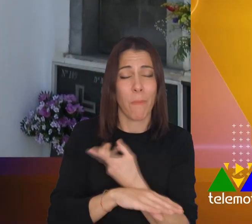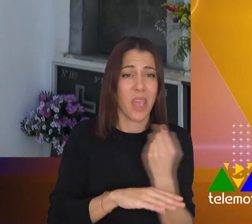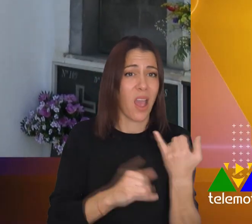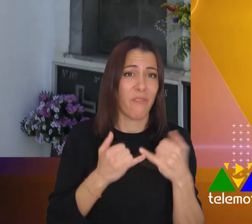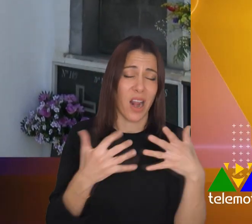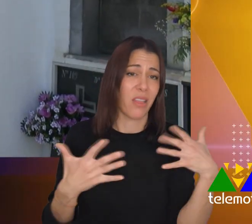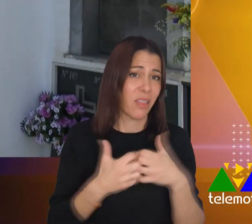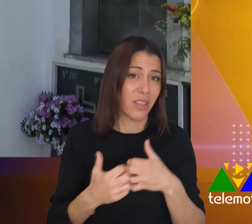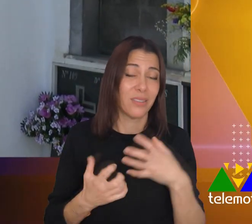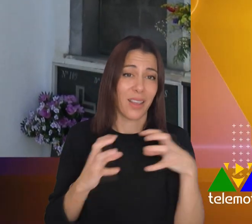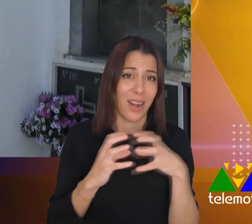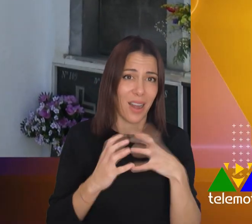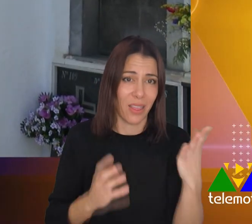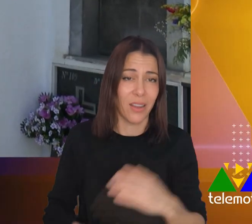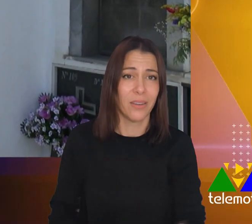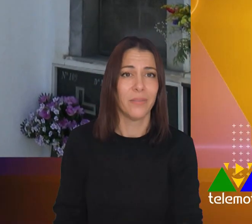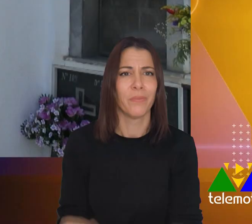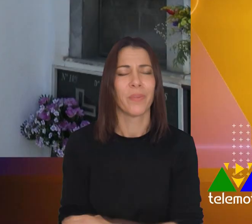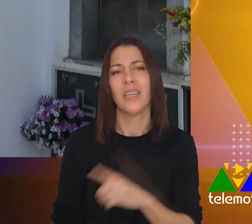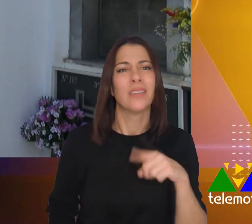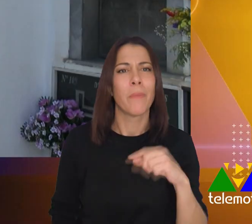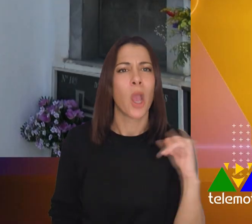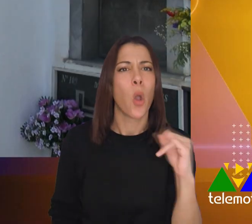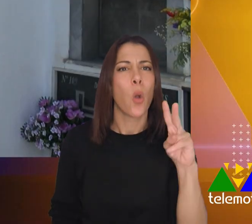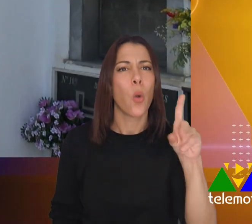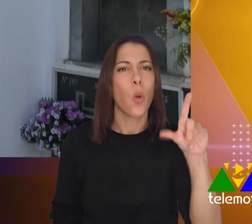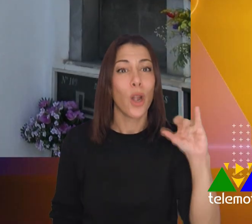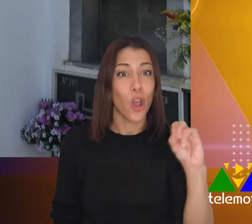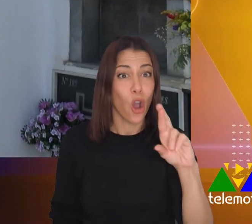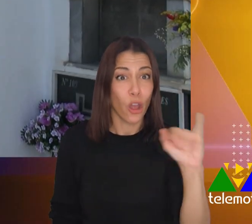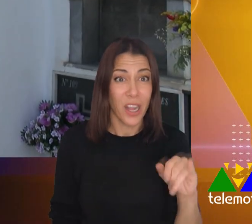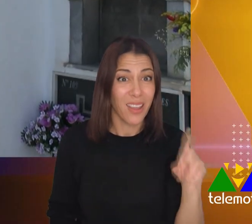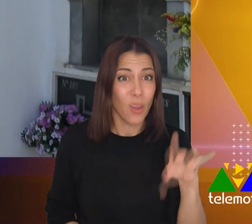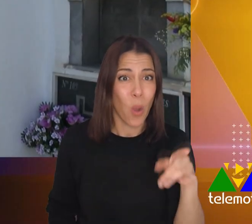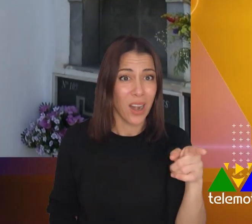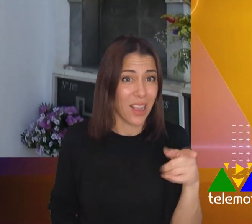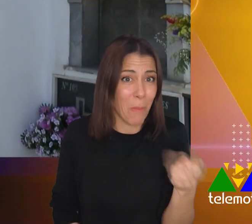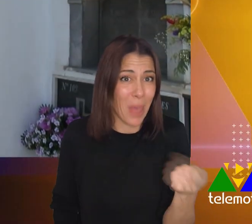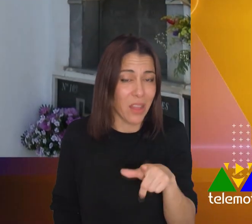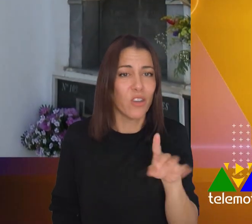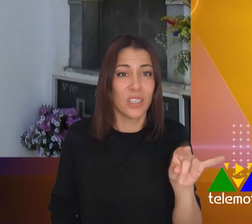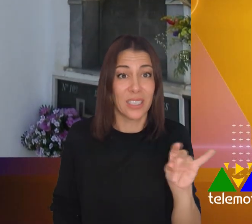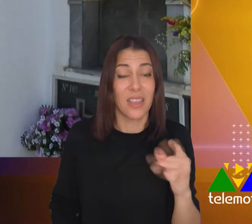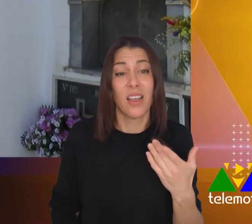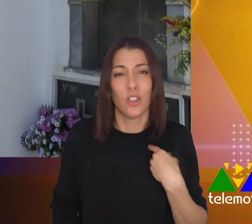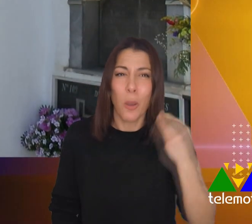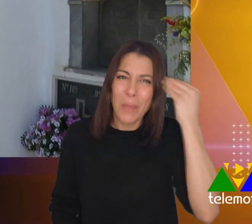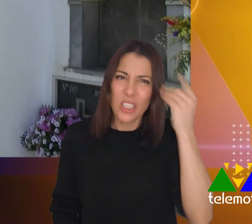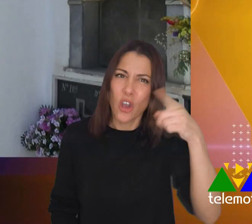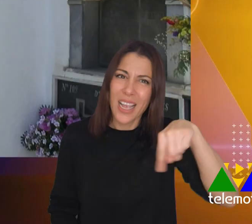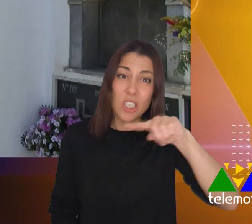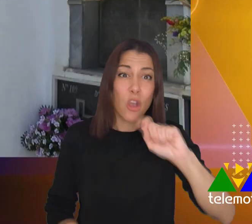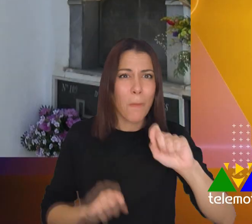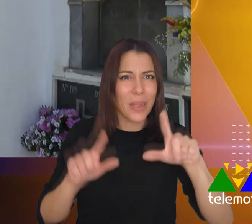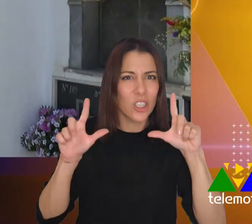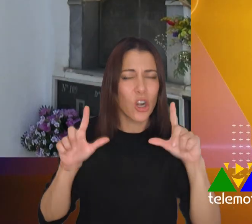tranvía en Granada. Lo que le pasaba a Julio Rodríguez cuando hablábamos... Como lo pasaba a Julio Rodríguez, a lo mejor estos personajes necesitarían, ¿no? A